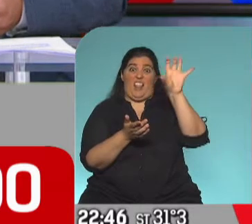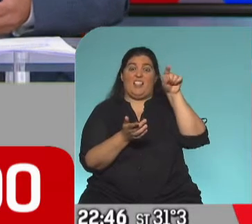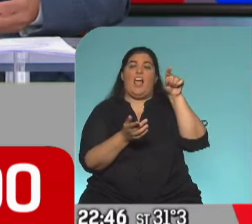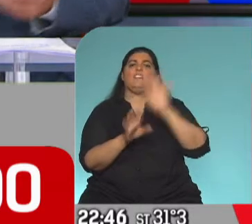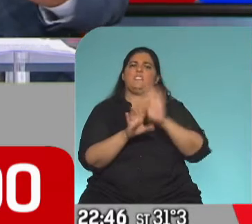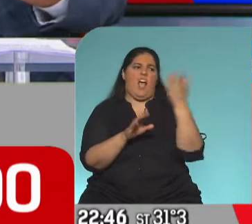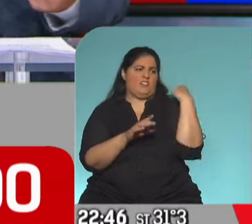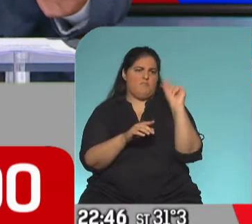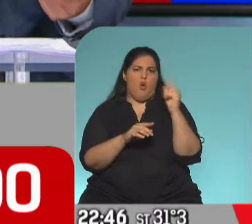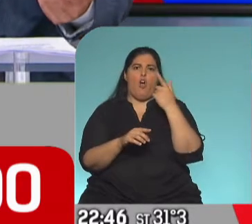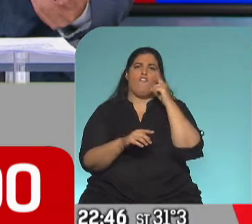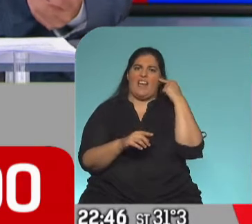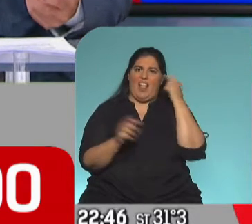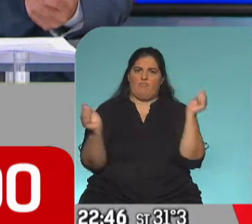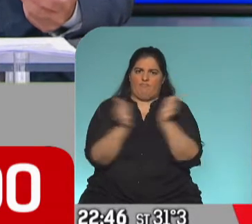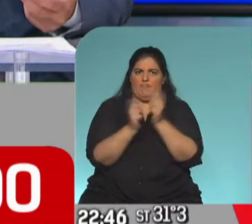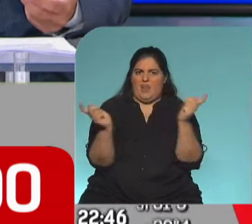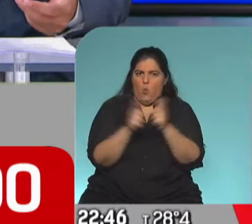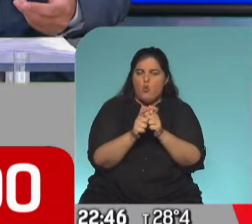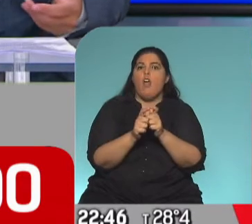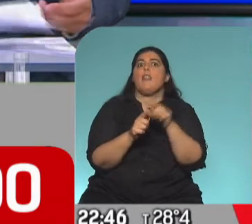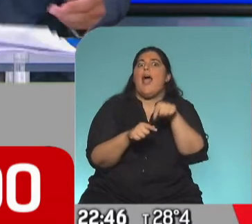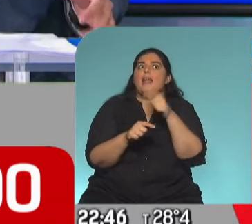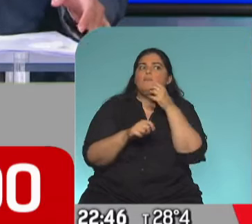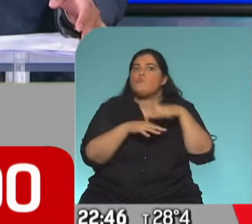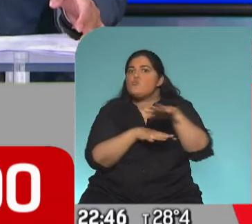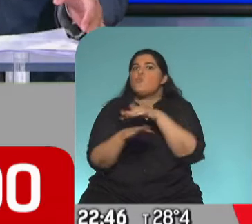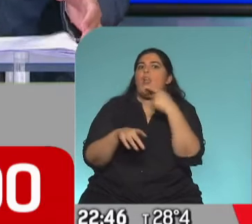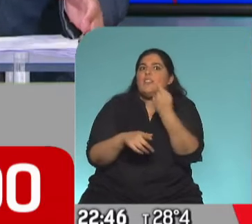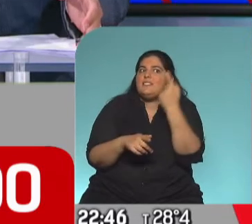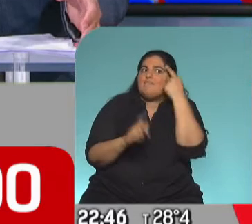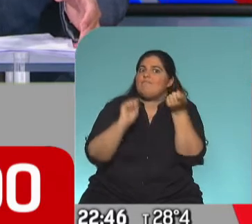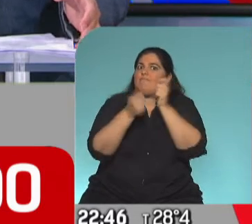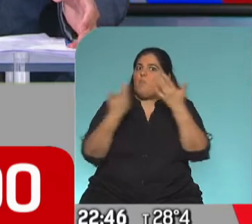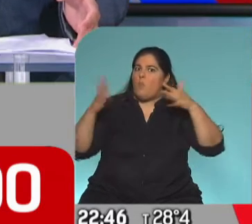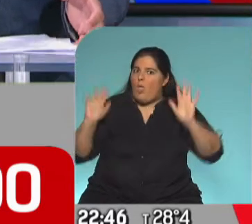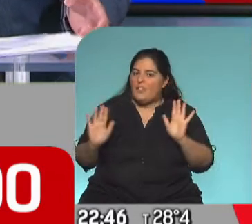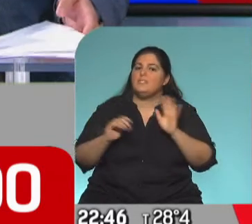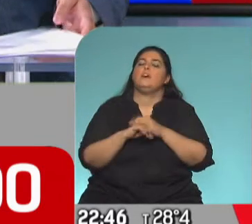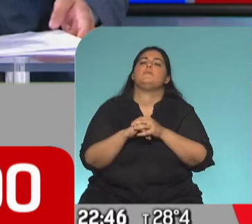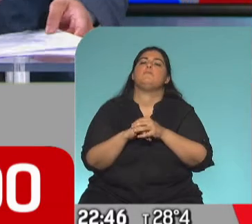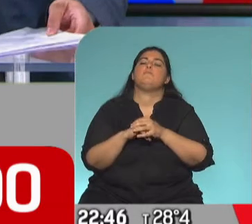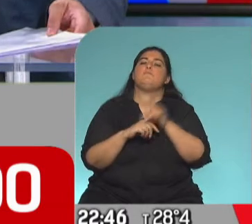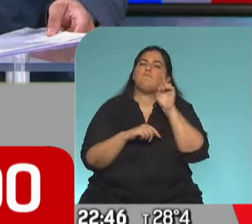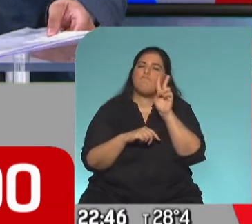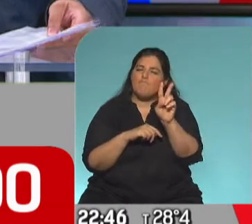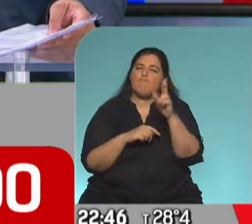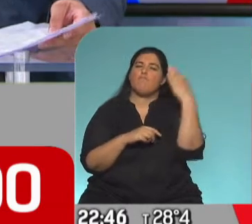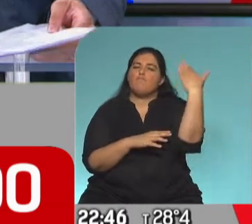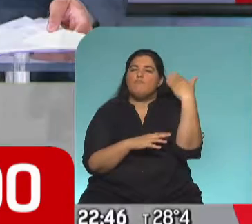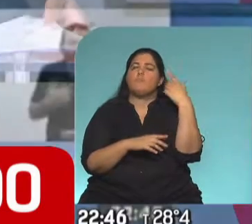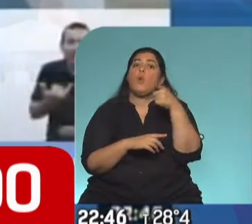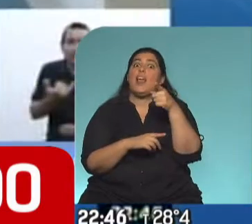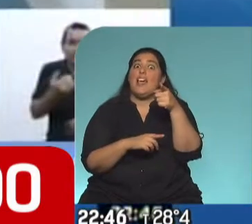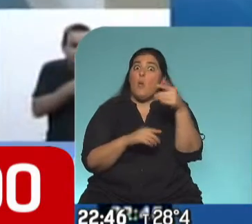los últimos días. A partir de allí surgieron versiones de un posible cambio de parecer. Lo escuchamos porque si su voto